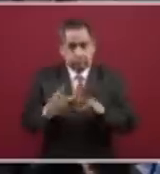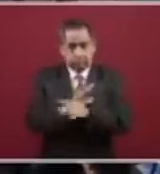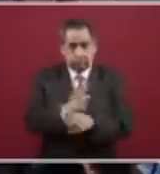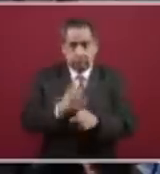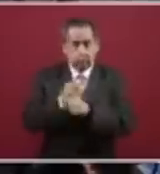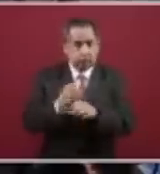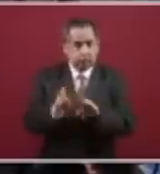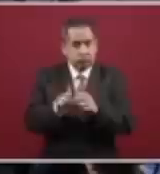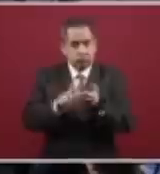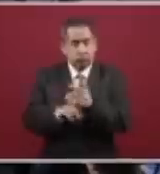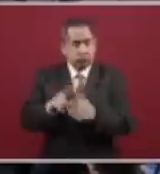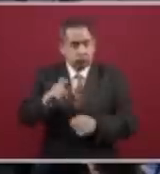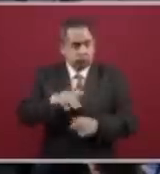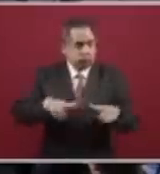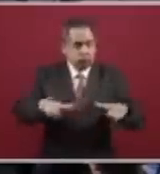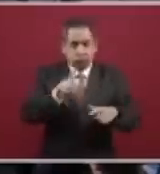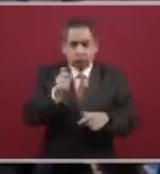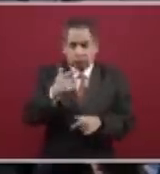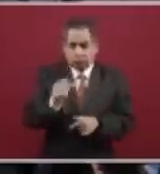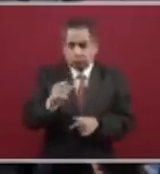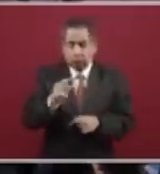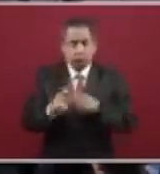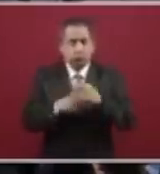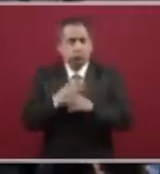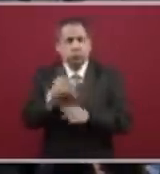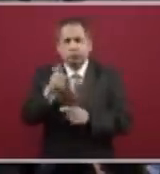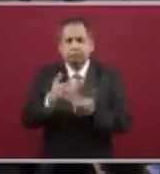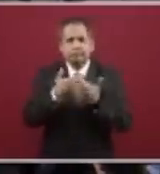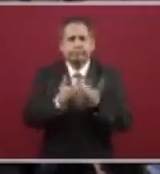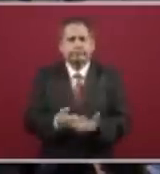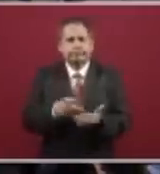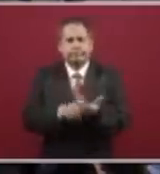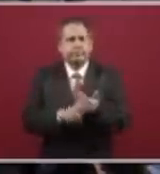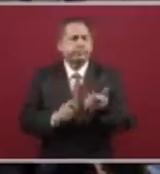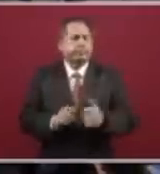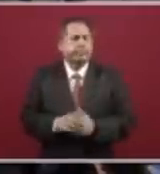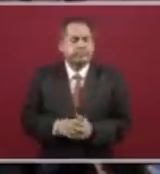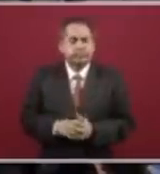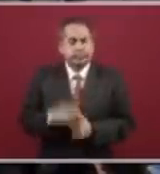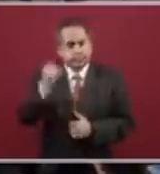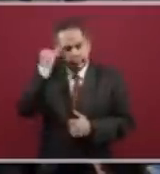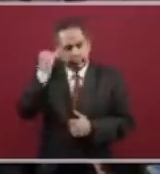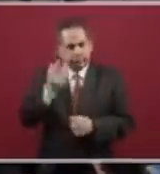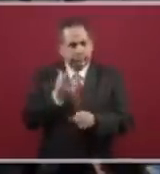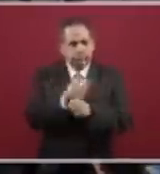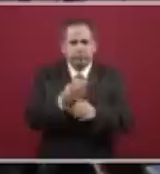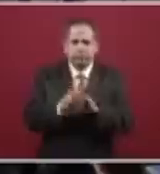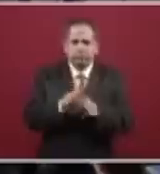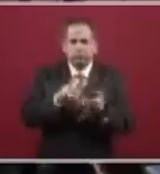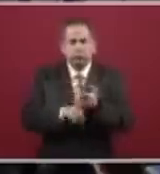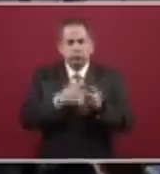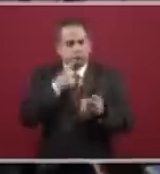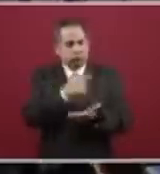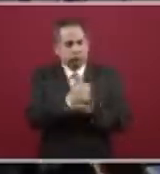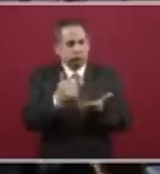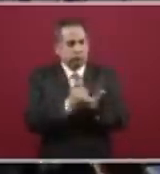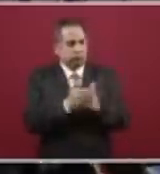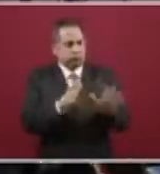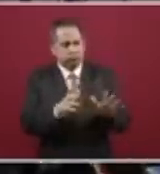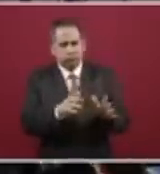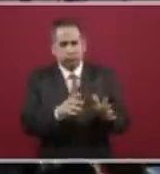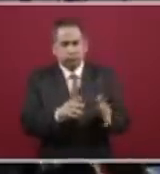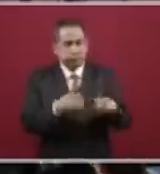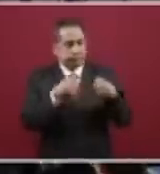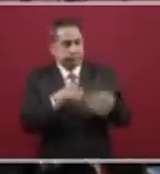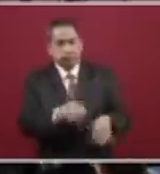desecación del lago y la incorporación de aguas residuales se pretendía con ello que la ciudad no padecieron déficit de